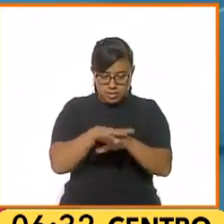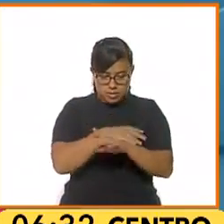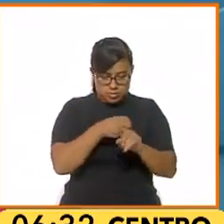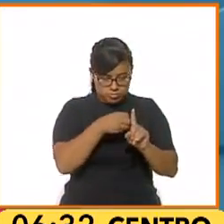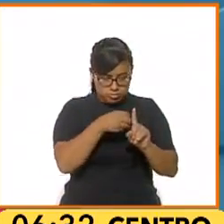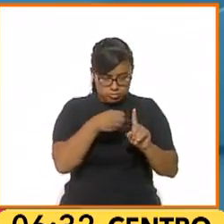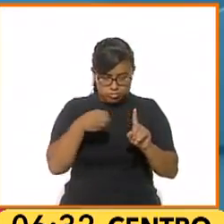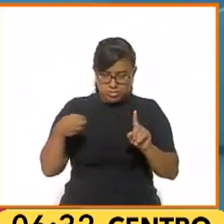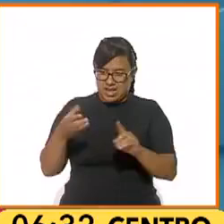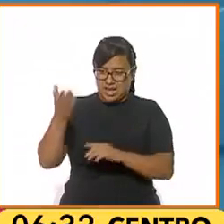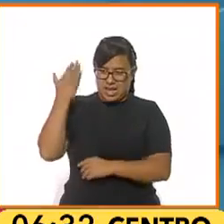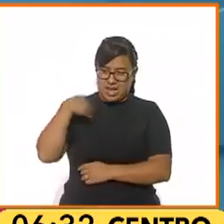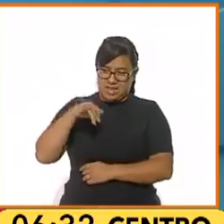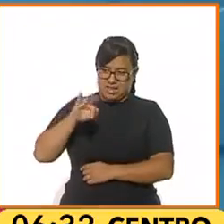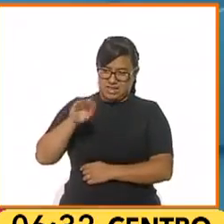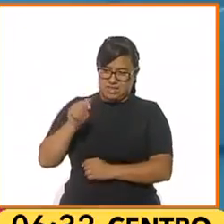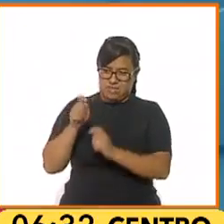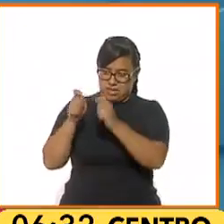esas facultades,